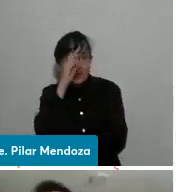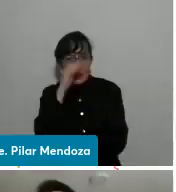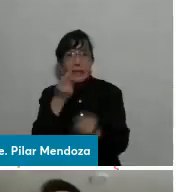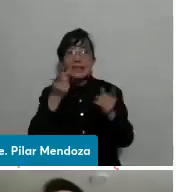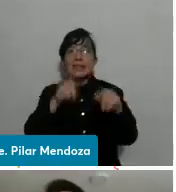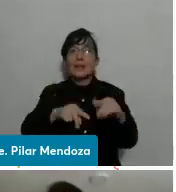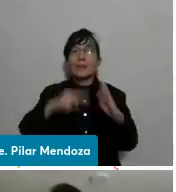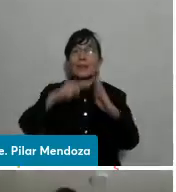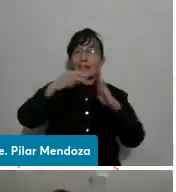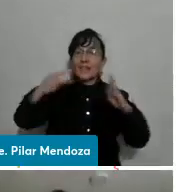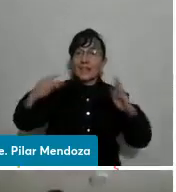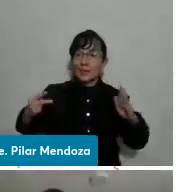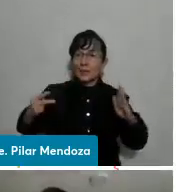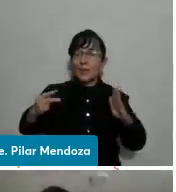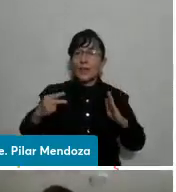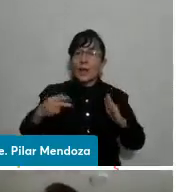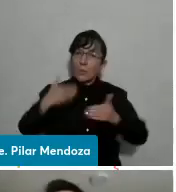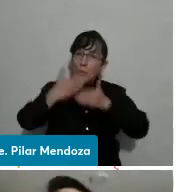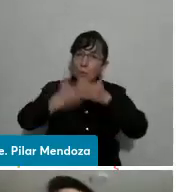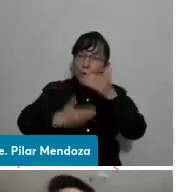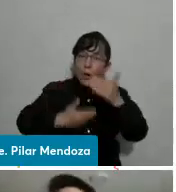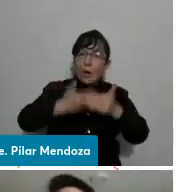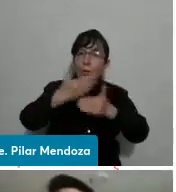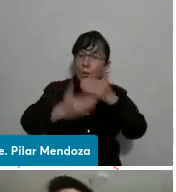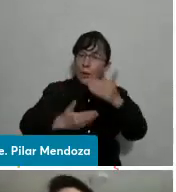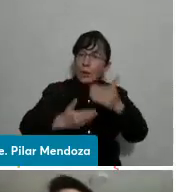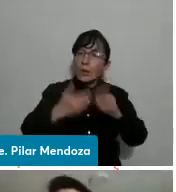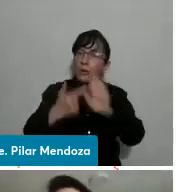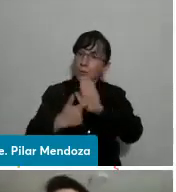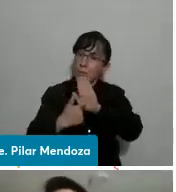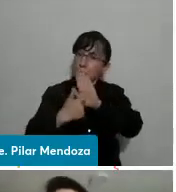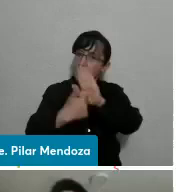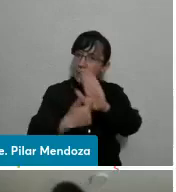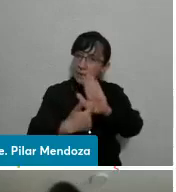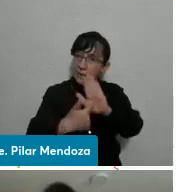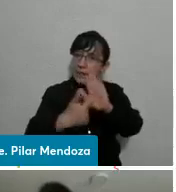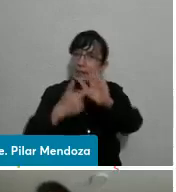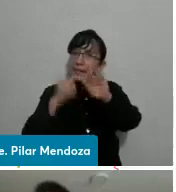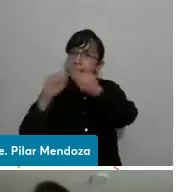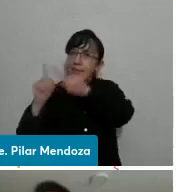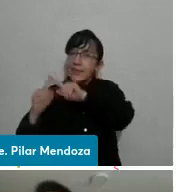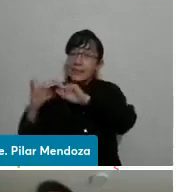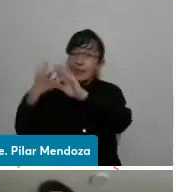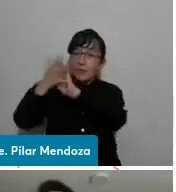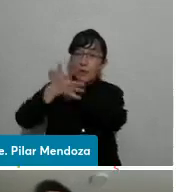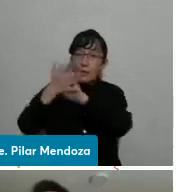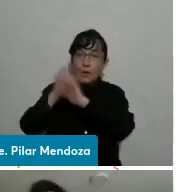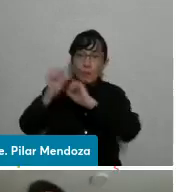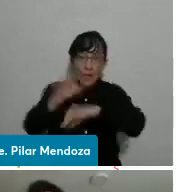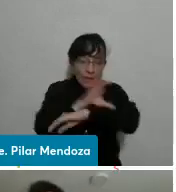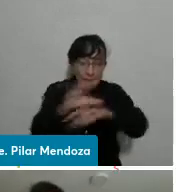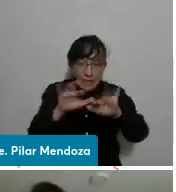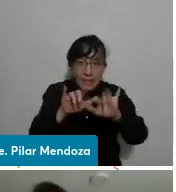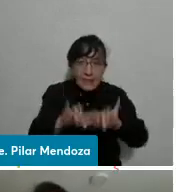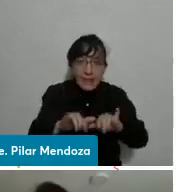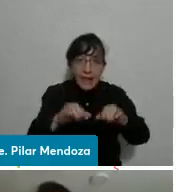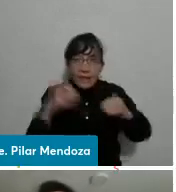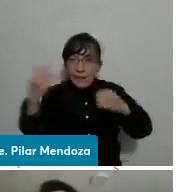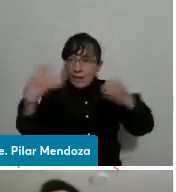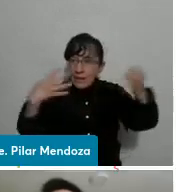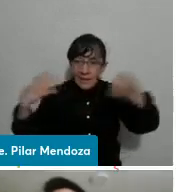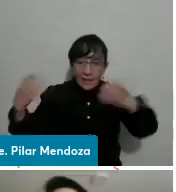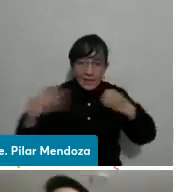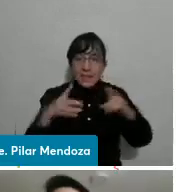tecnología nos va a aportar en los procesos de representar la información de múltiples formas y sobre todo también de evaluar el impacto.